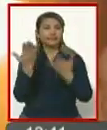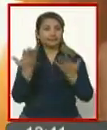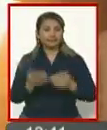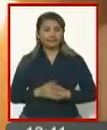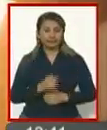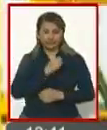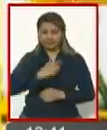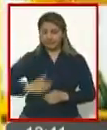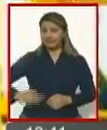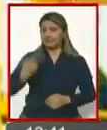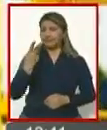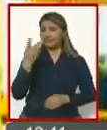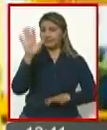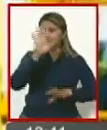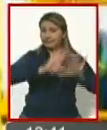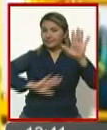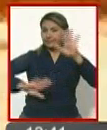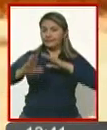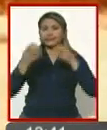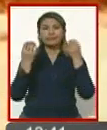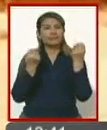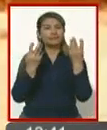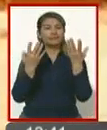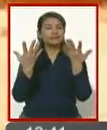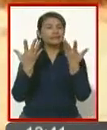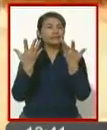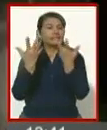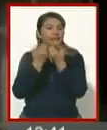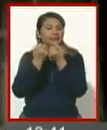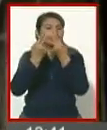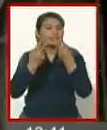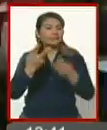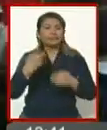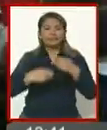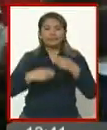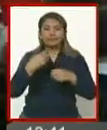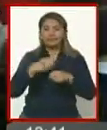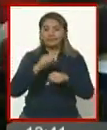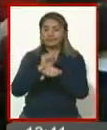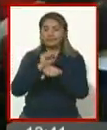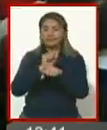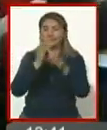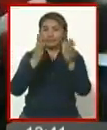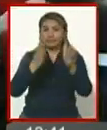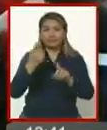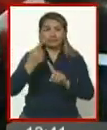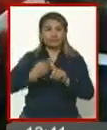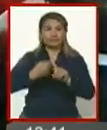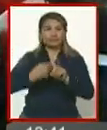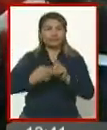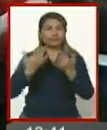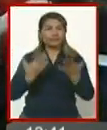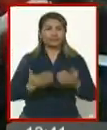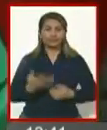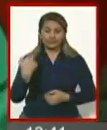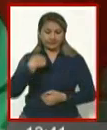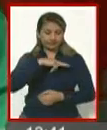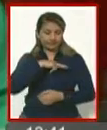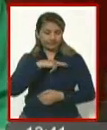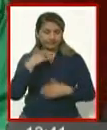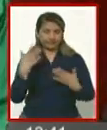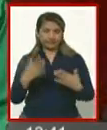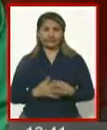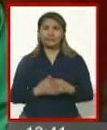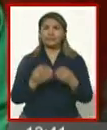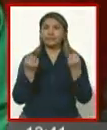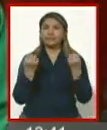La gobernación ve con preocupación la cantidad de accidentes laborales que se han dado en los últimos meses. Nosotros